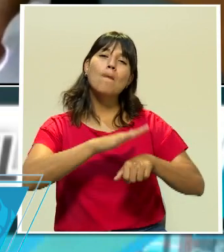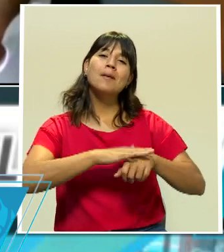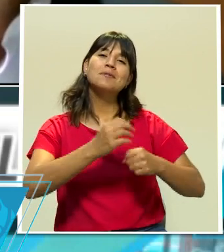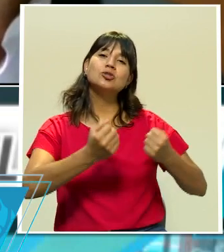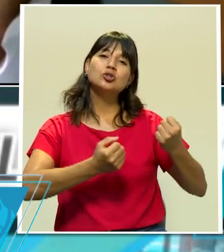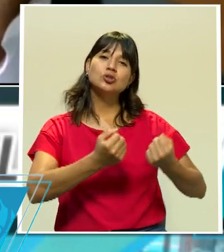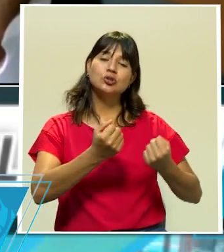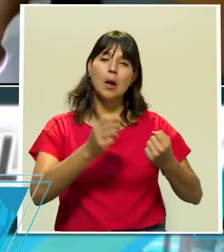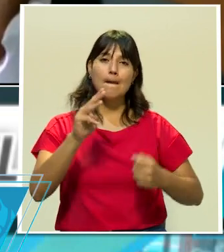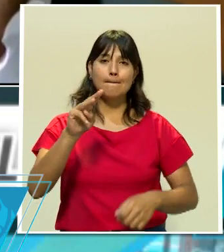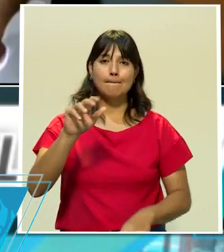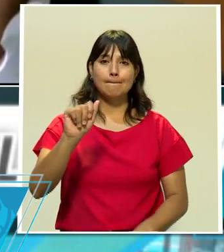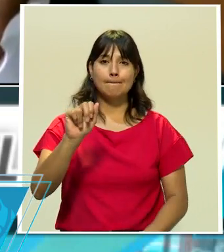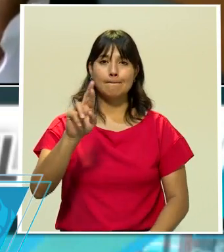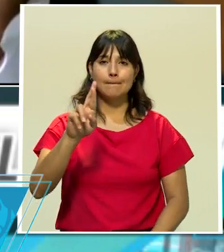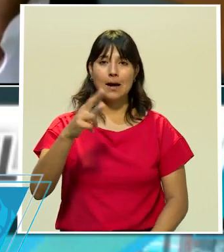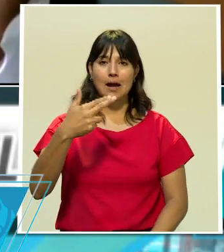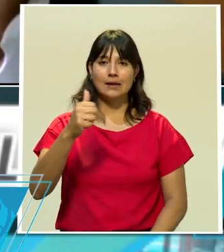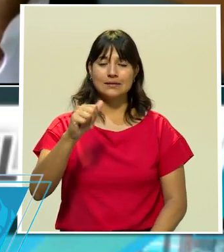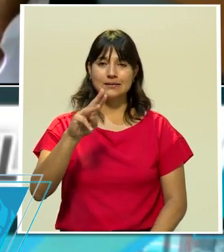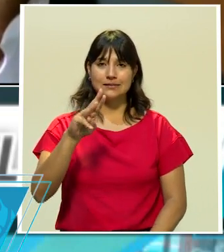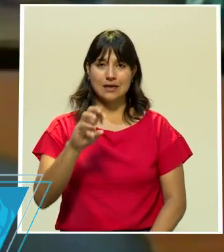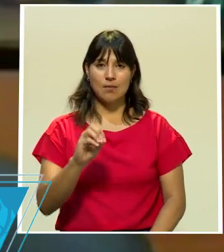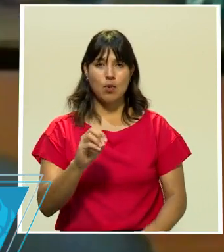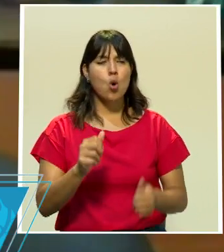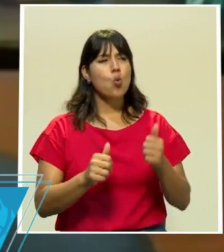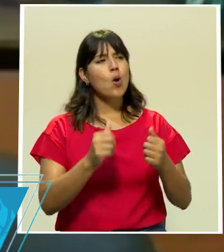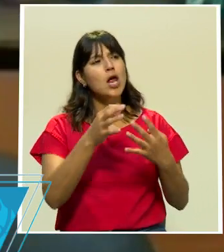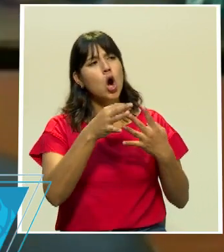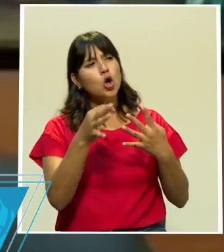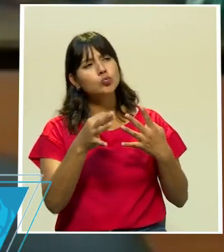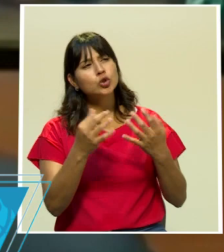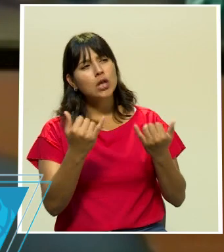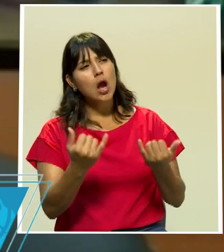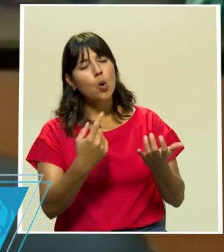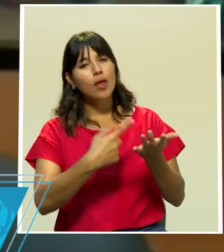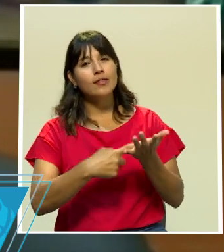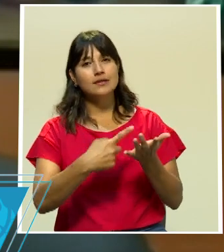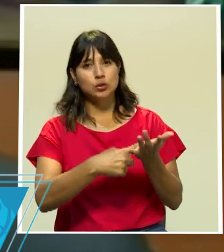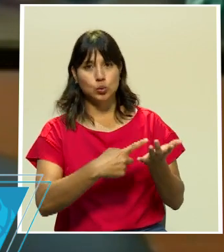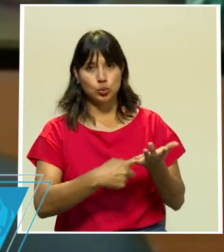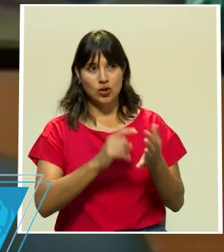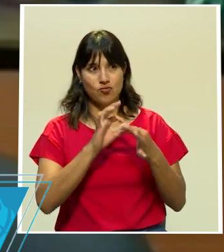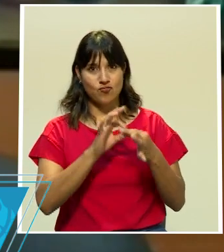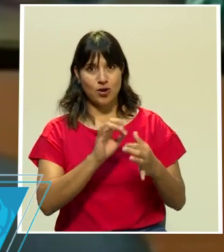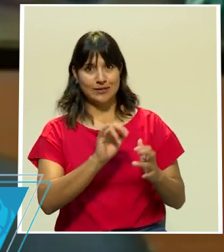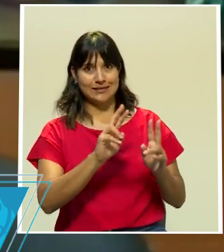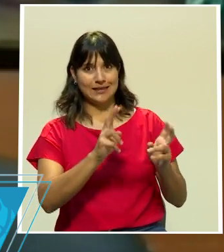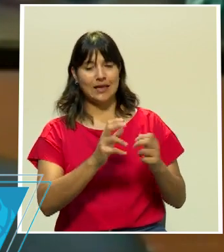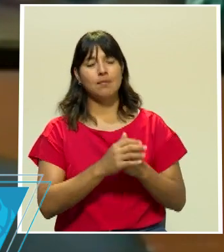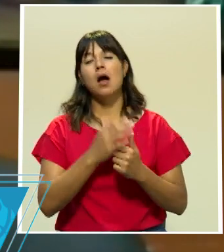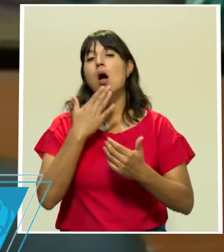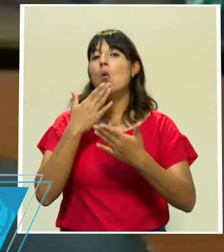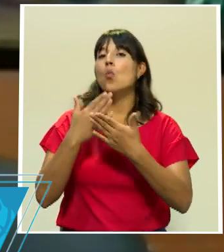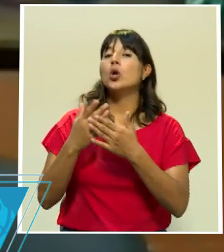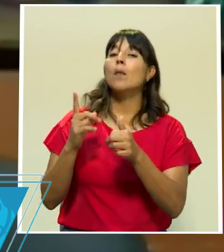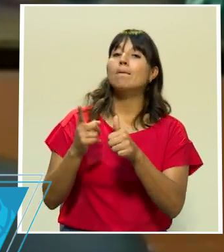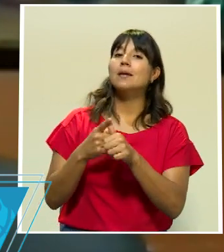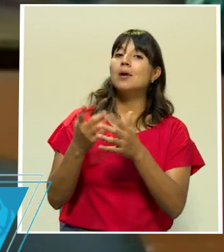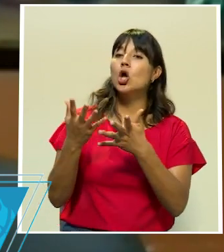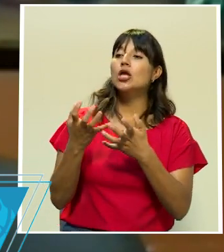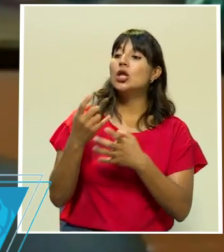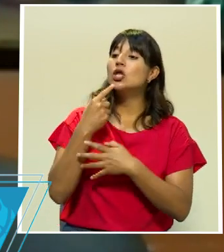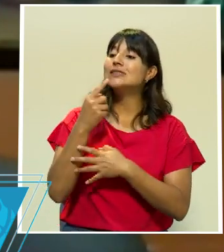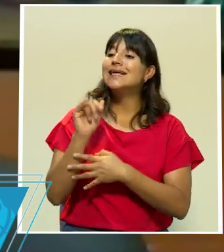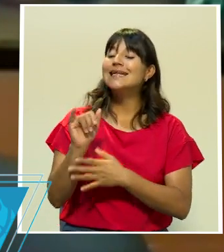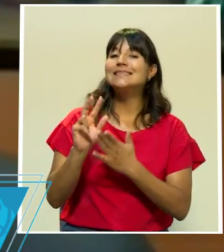posiciones que se discuten en este momento? Bueno, en primer lugar, tengo que decir que este proyecto